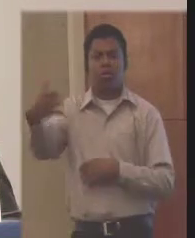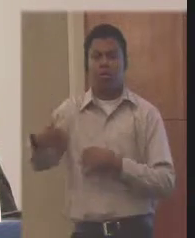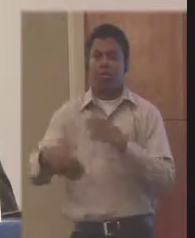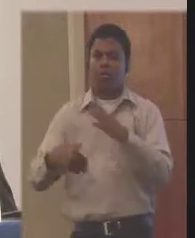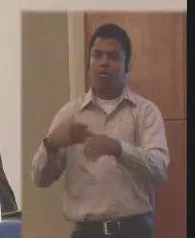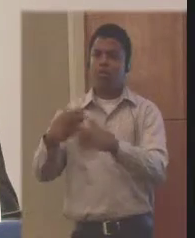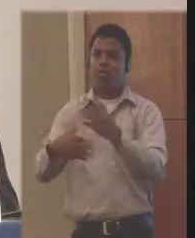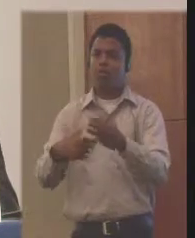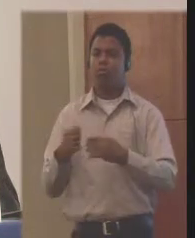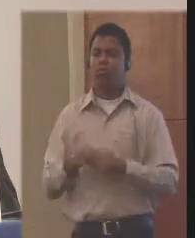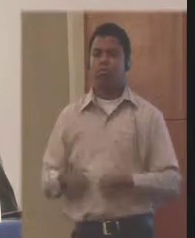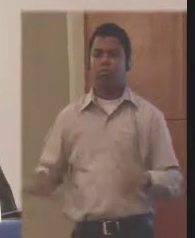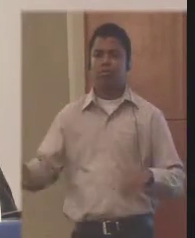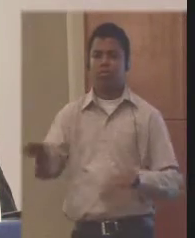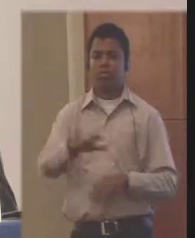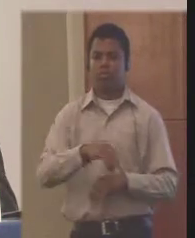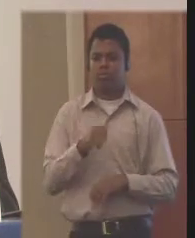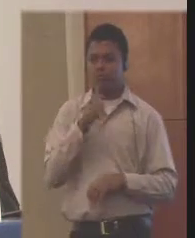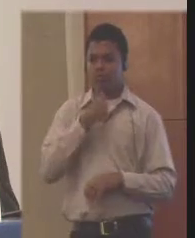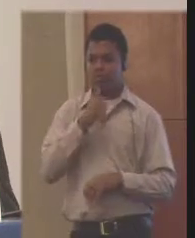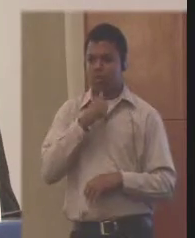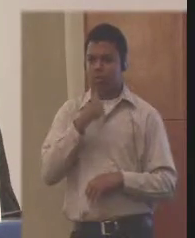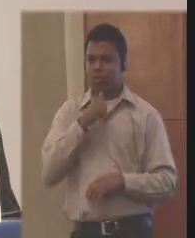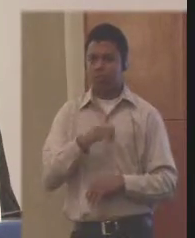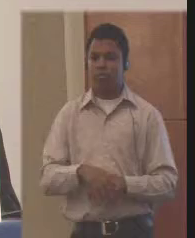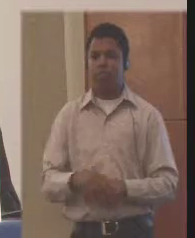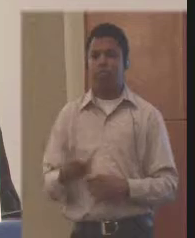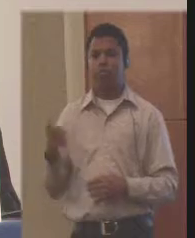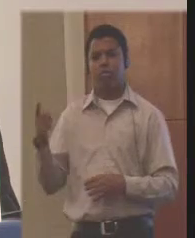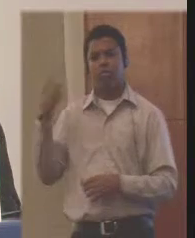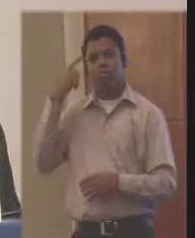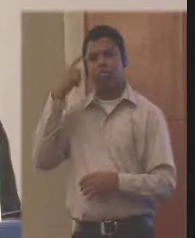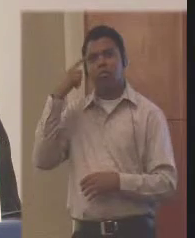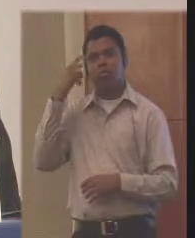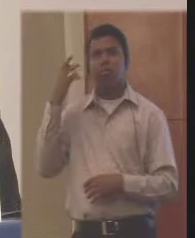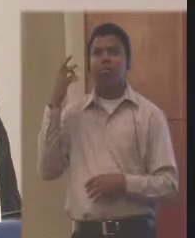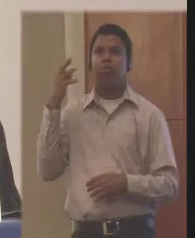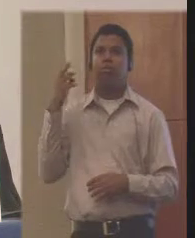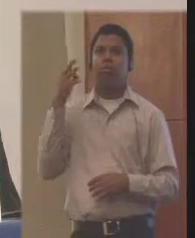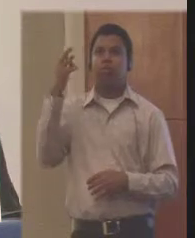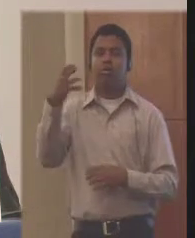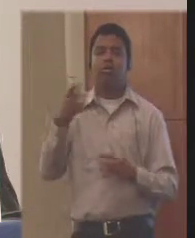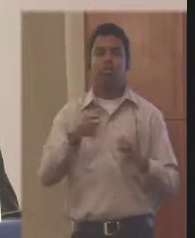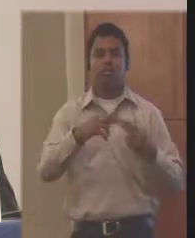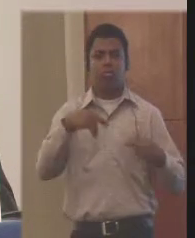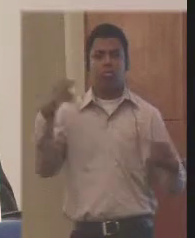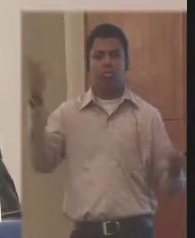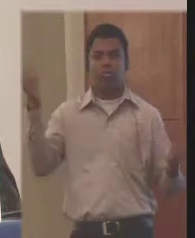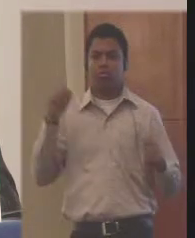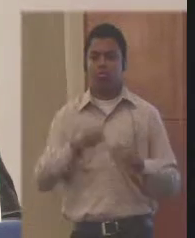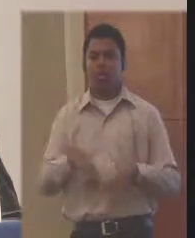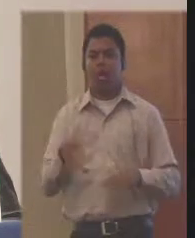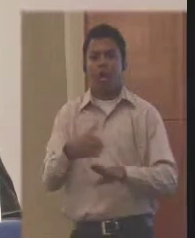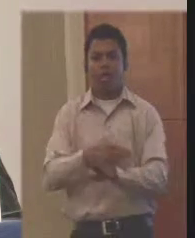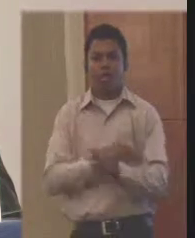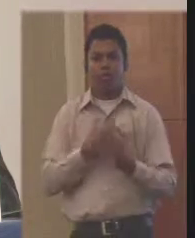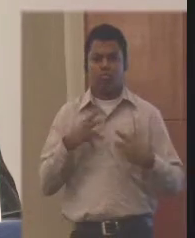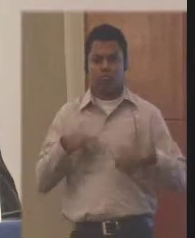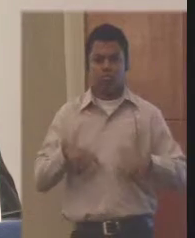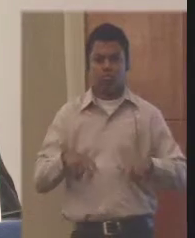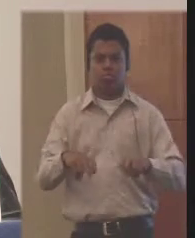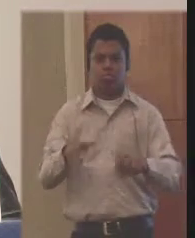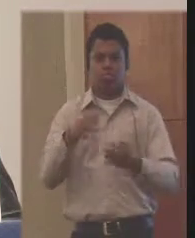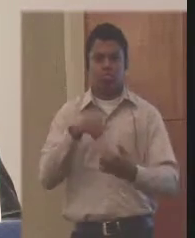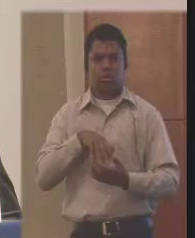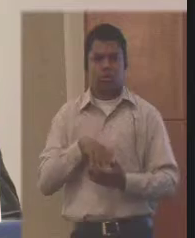en perspectiva algo que ya hemos visto en la región a través de ciertos estudios acerca de la importancia y la relevancia, por ejemplo,